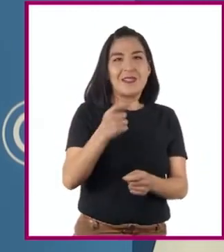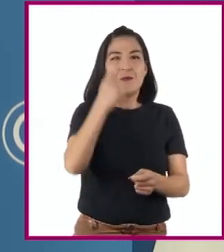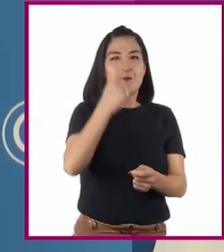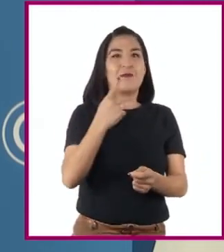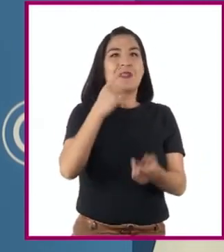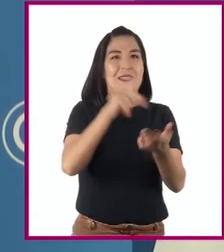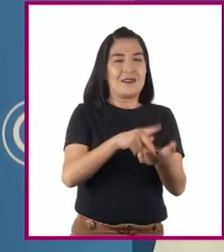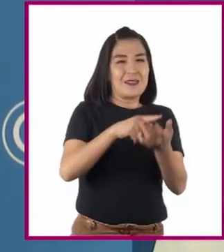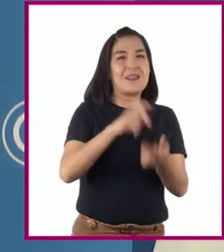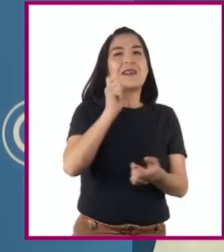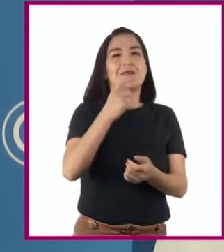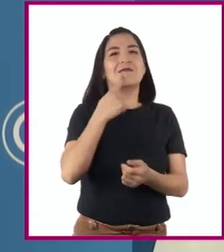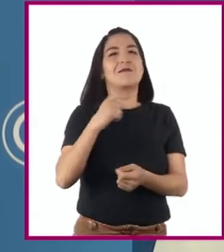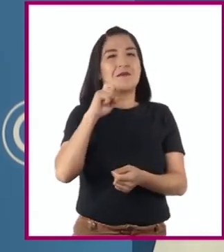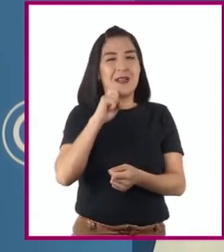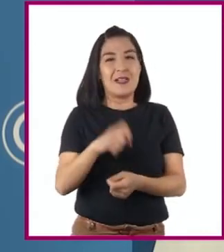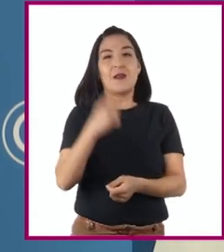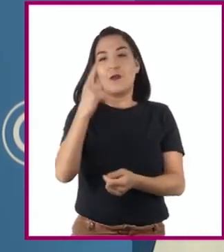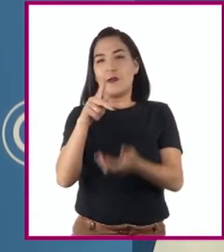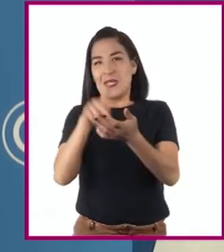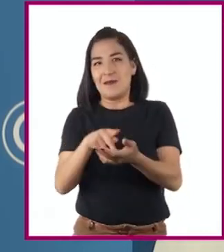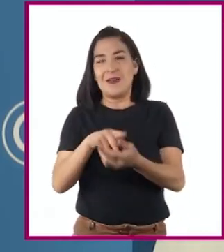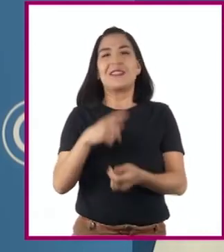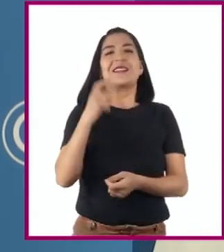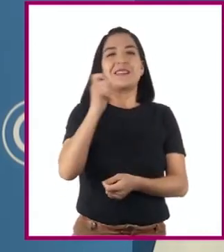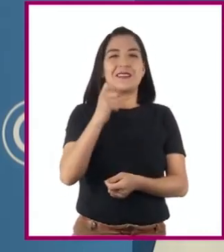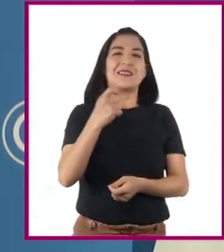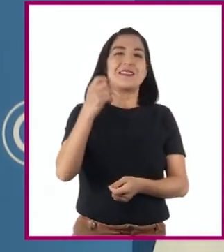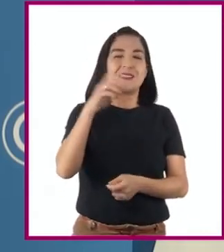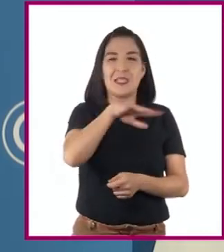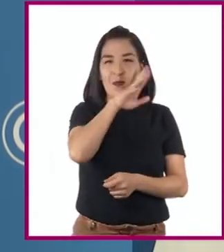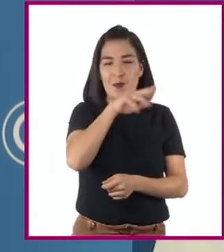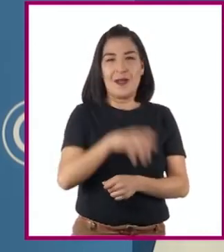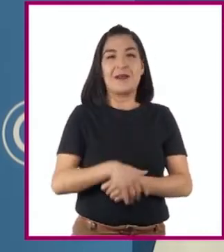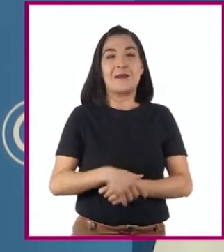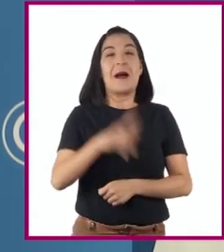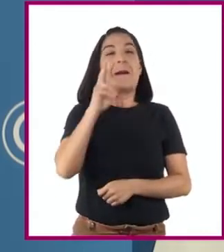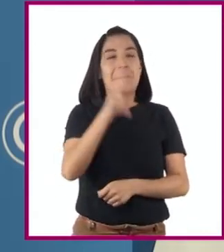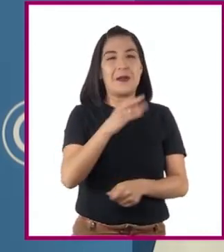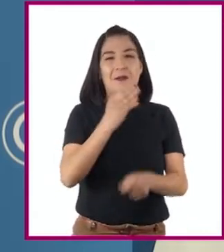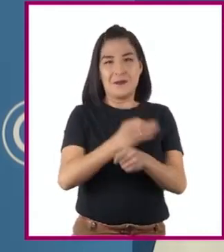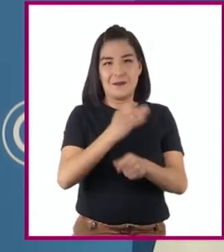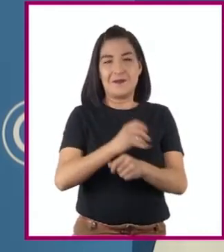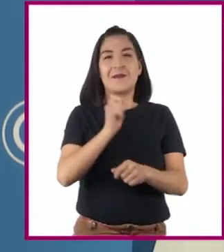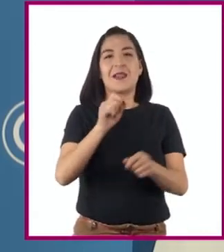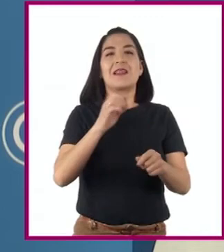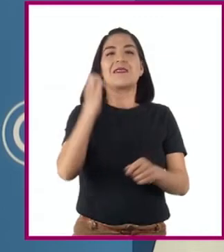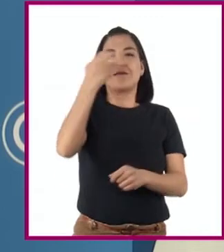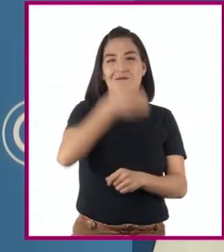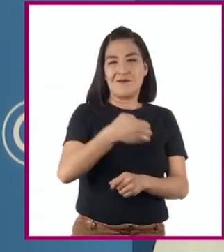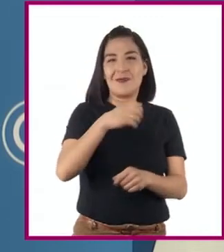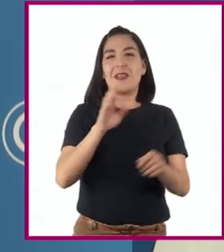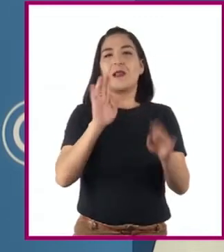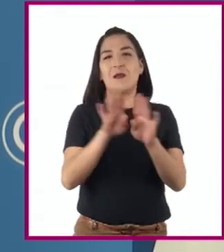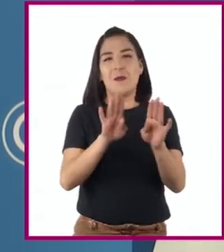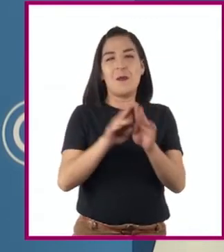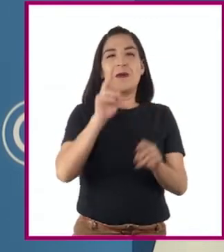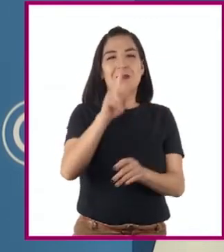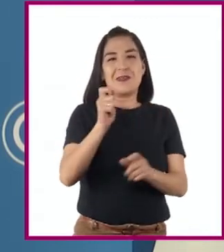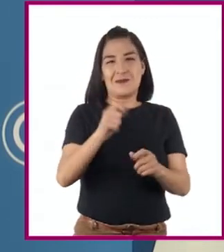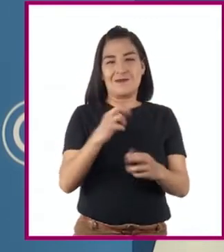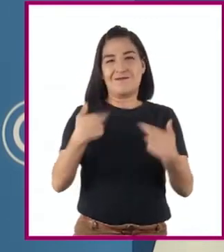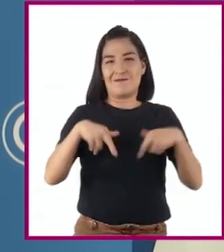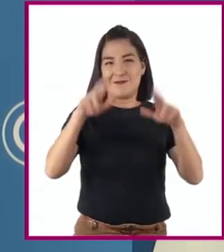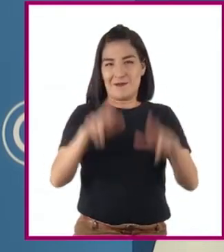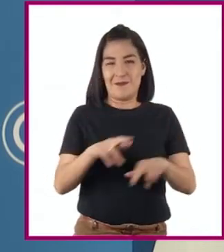tomate y 1 kilogramo de cebolla. Muy bien, vamos a establecer el sistema de ecuaciones lineales que representa el